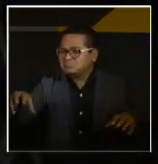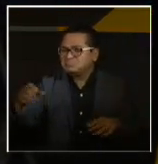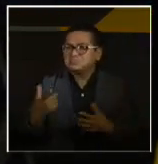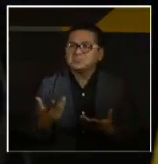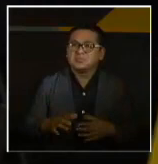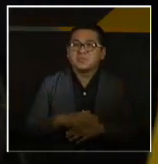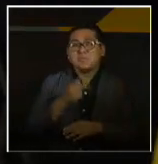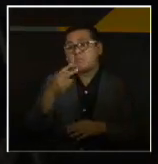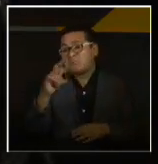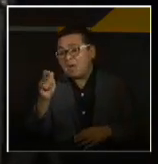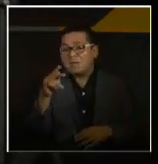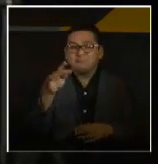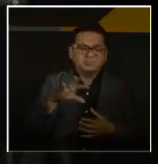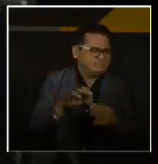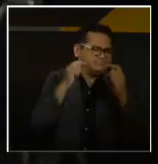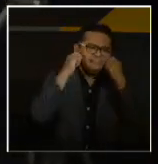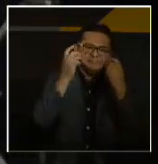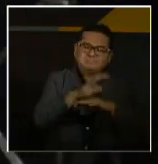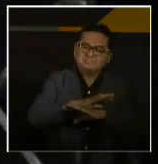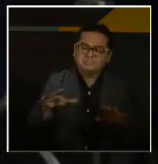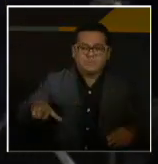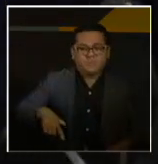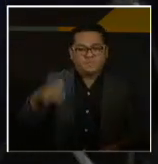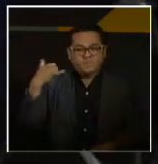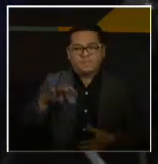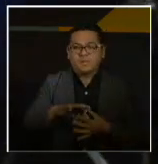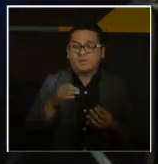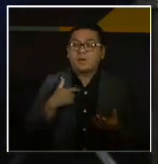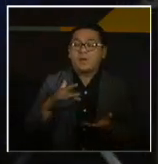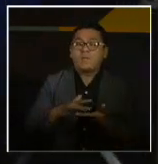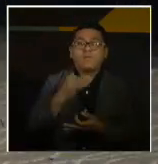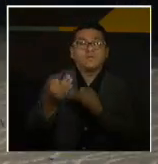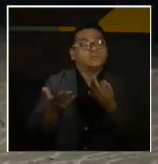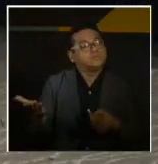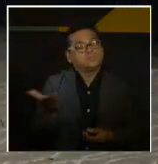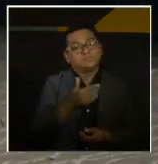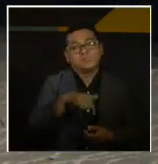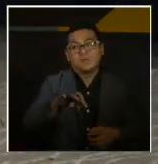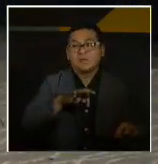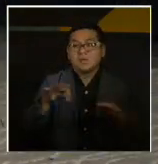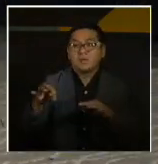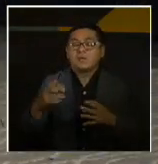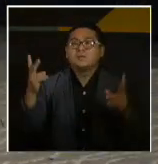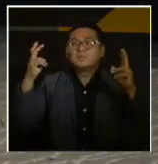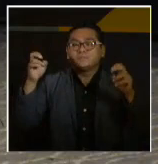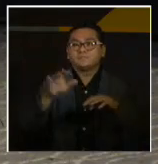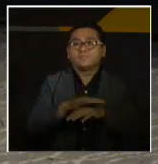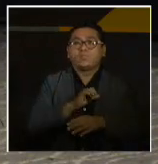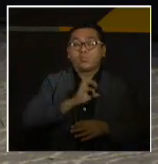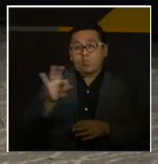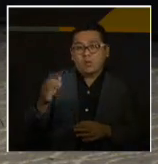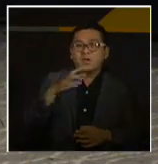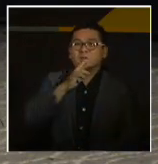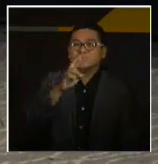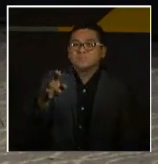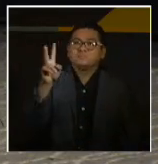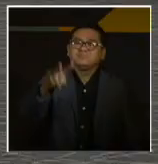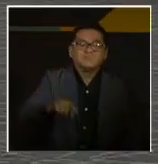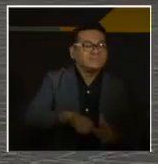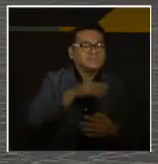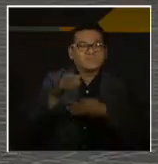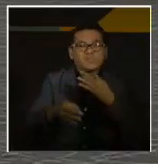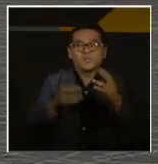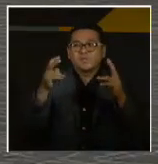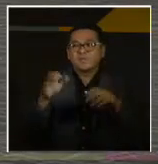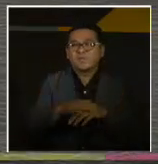sea, y que esto sea encabezado por el gobierno del estado con el apoyo de todos ustedes. ¿Para trabajar en qué temas? Para poder solucionar de una vez por todas